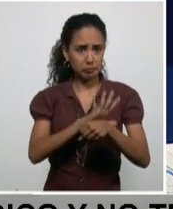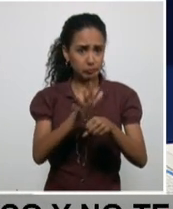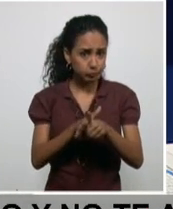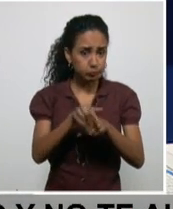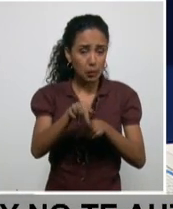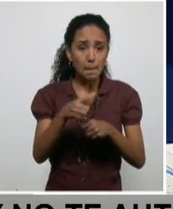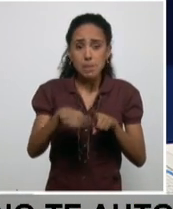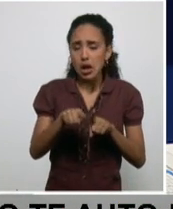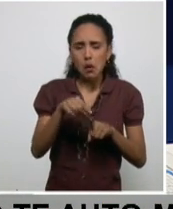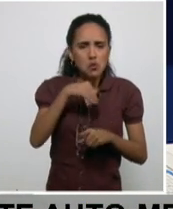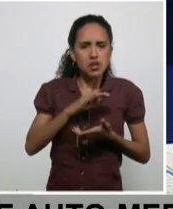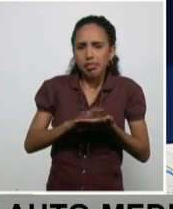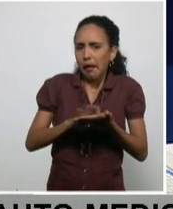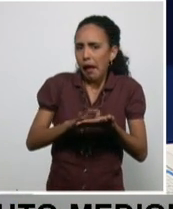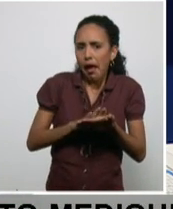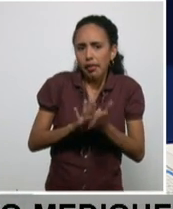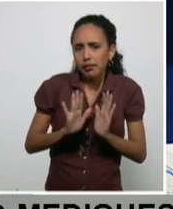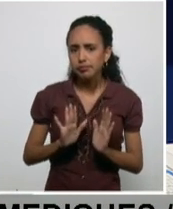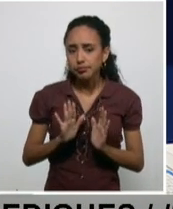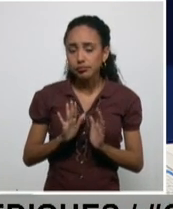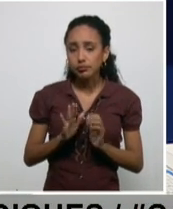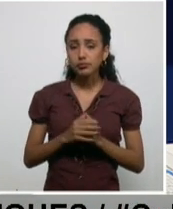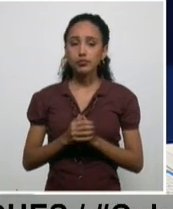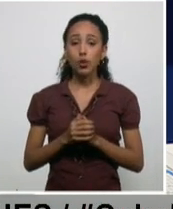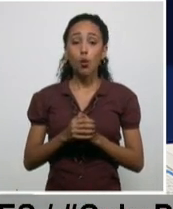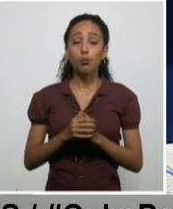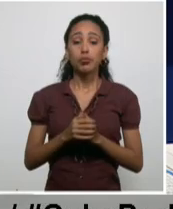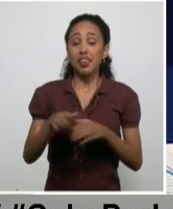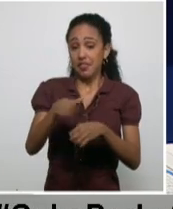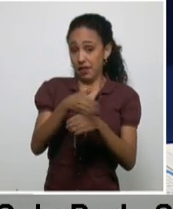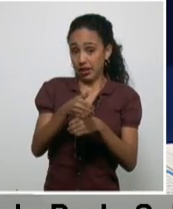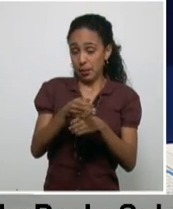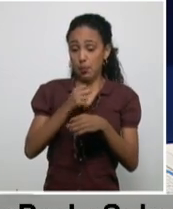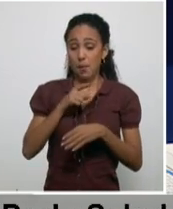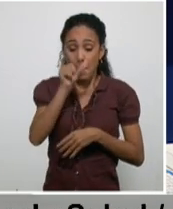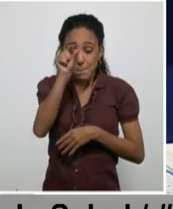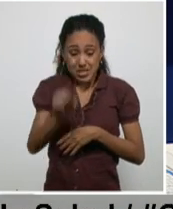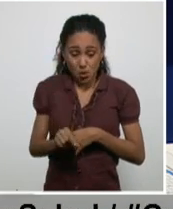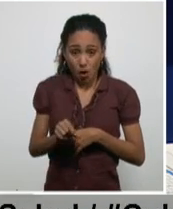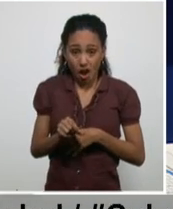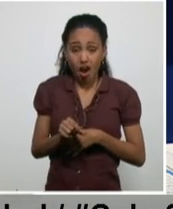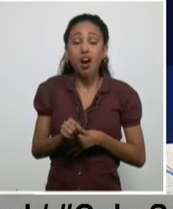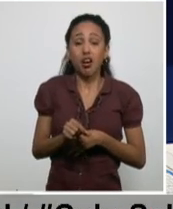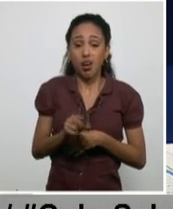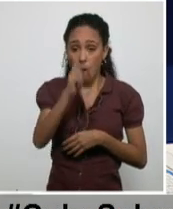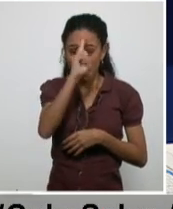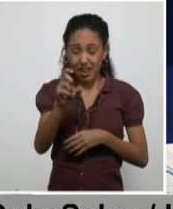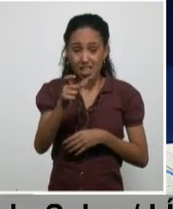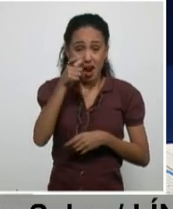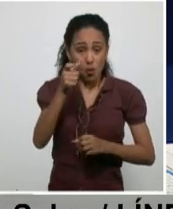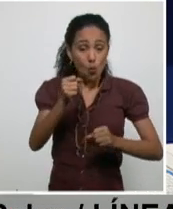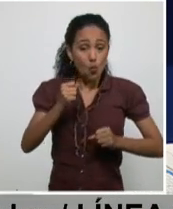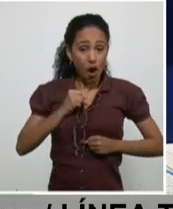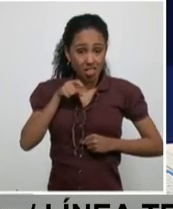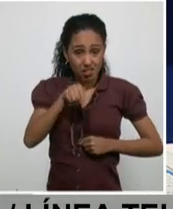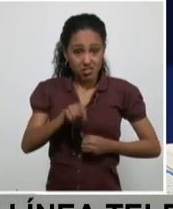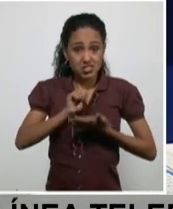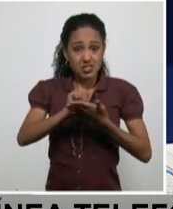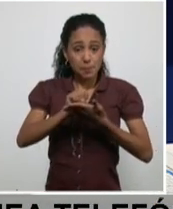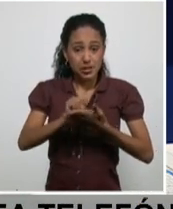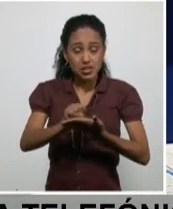incluso, a una persona que ya está en un cuerpo de guardia y dentro del cuerpo de guardia en los servicios